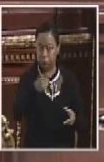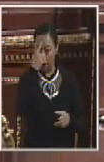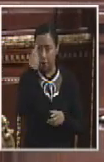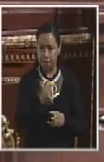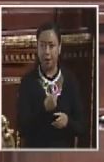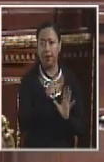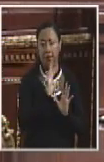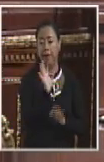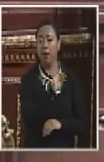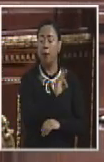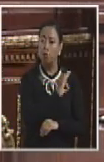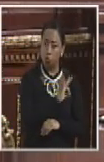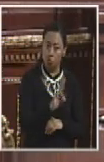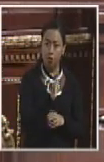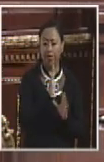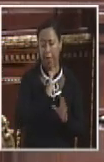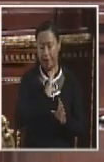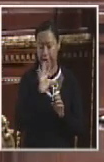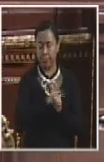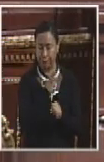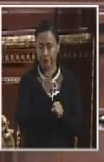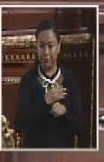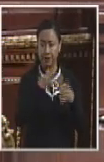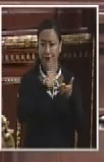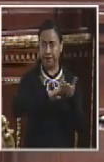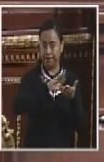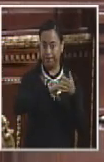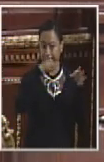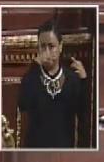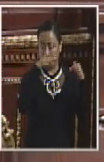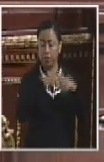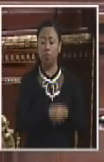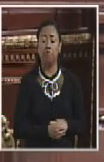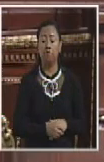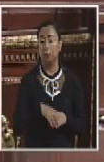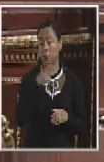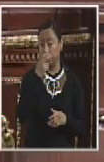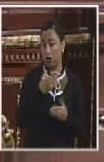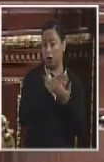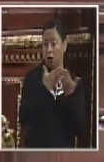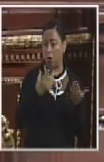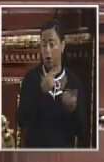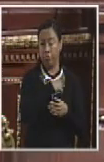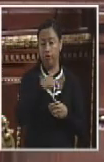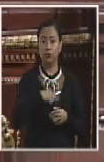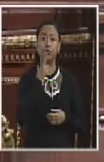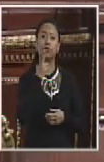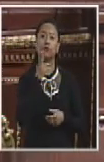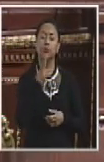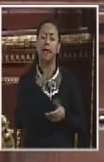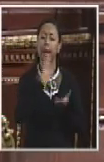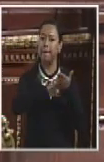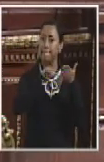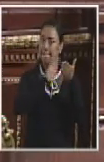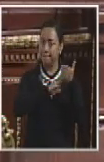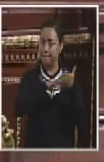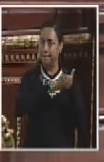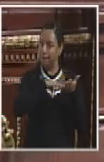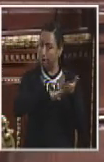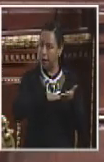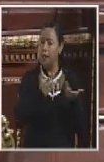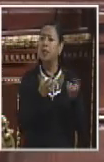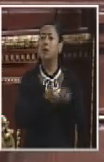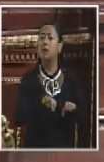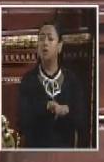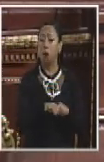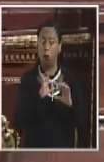lado, es necesario reconocer que al usar papel se están explotando los recursos naturales y de no cuidarlos se